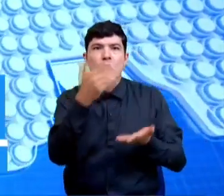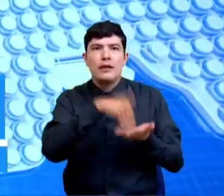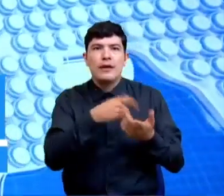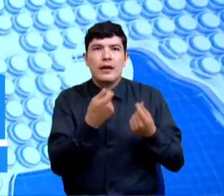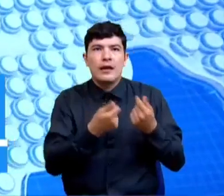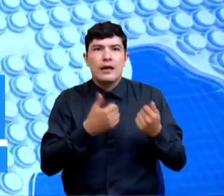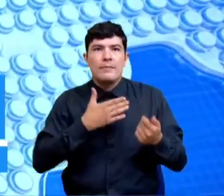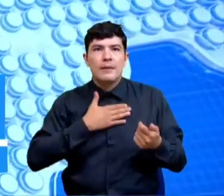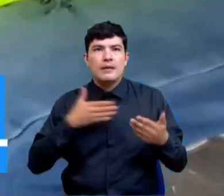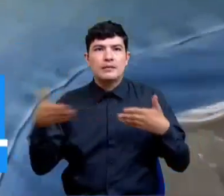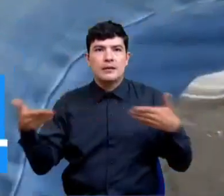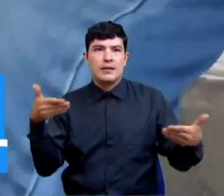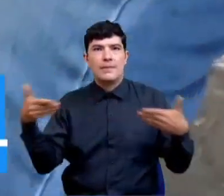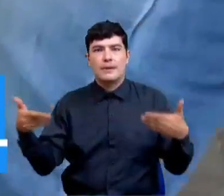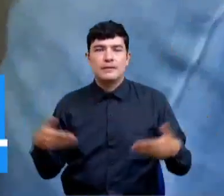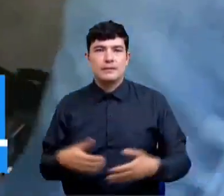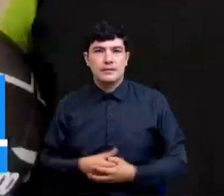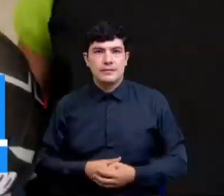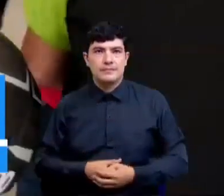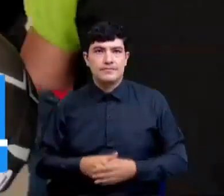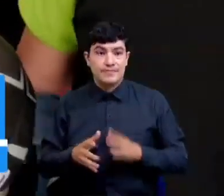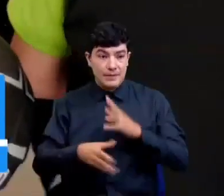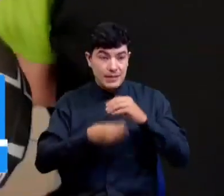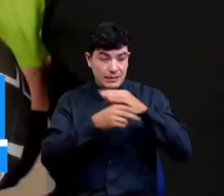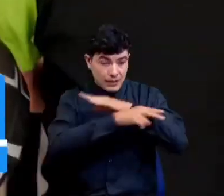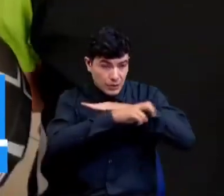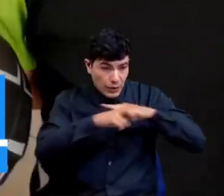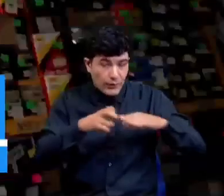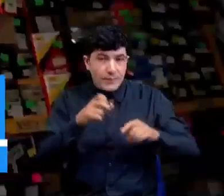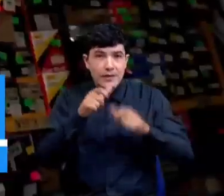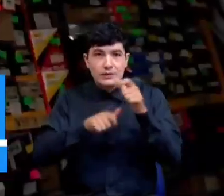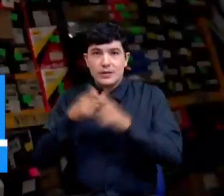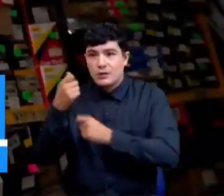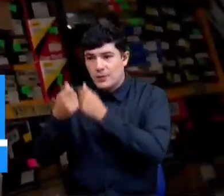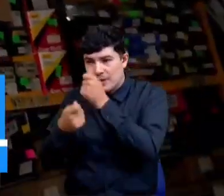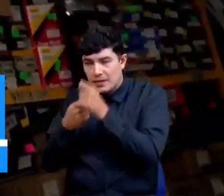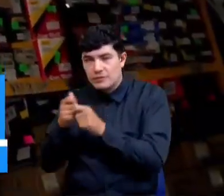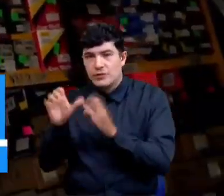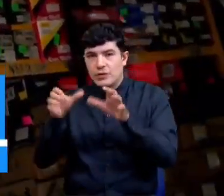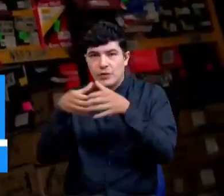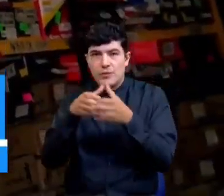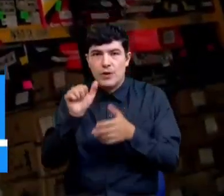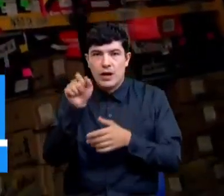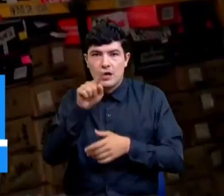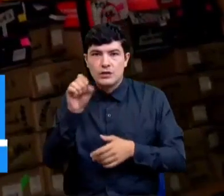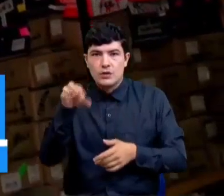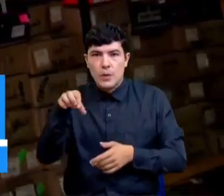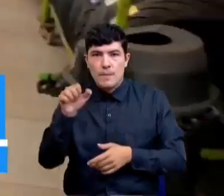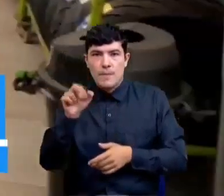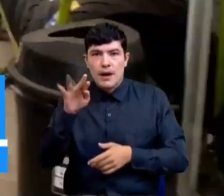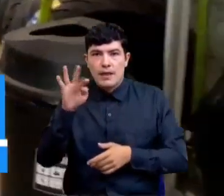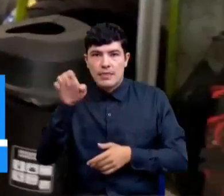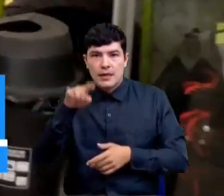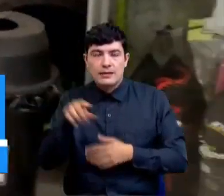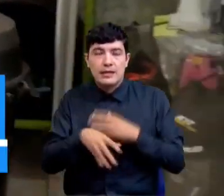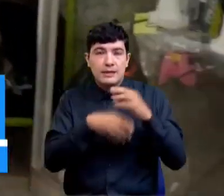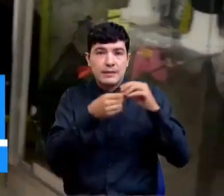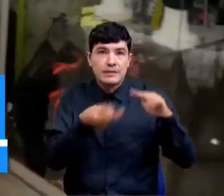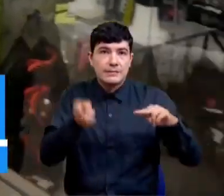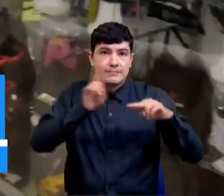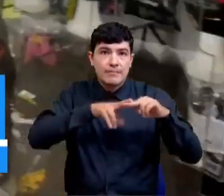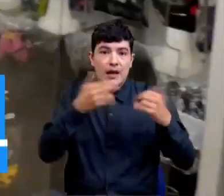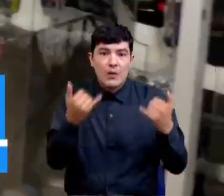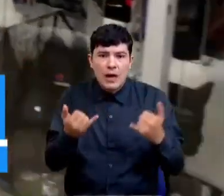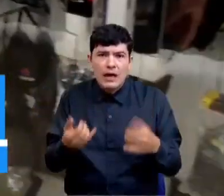de mis partes. Sumado al hurto, comerciantes e integrantes del gremio de Asopartes deben soportar el aumento de los precios por